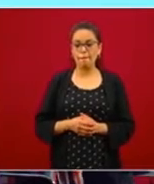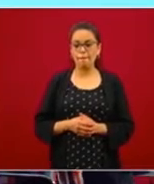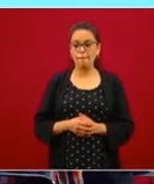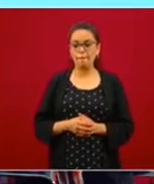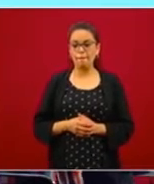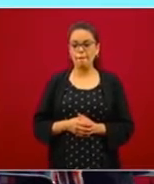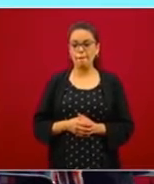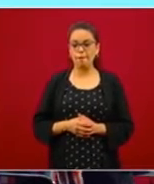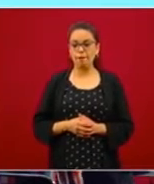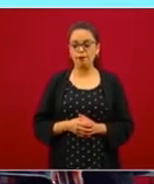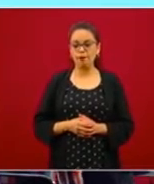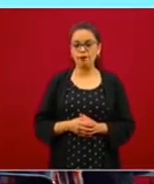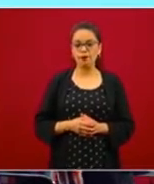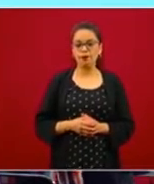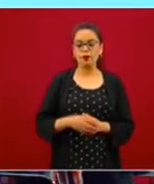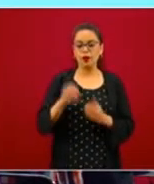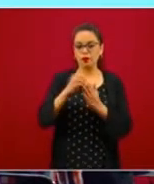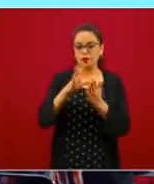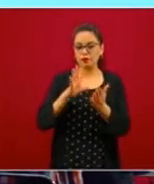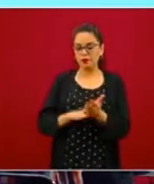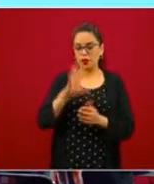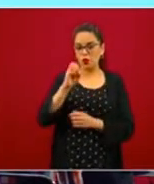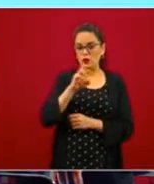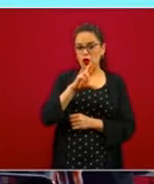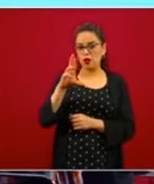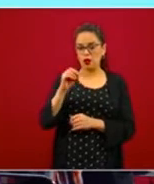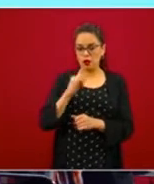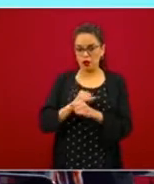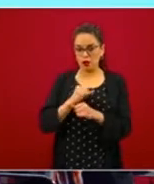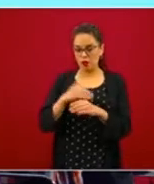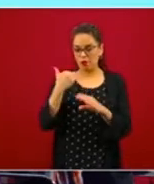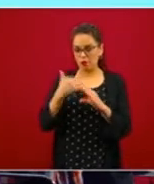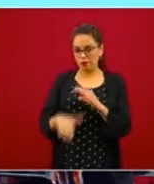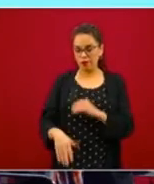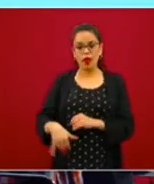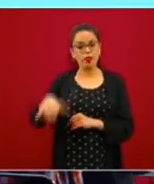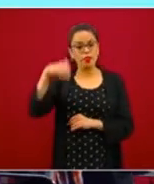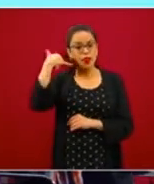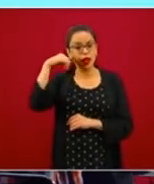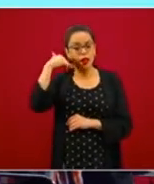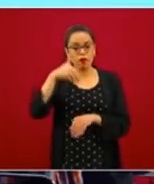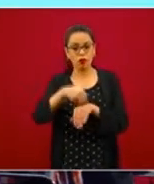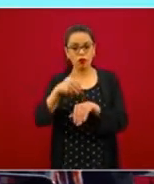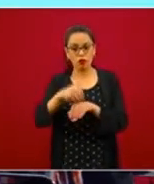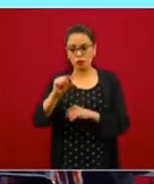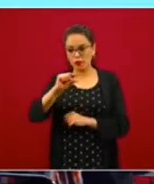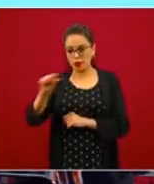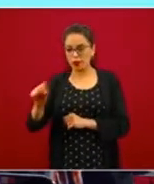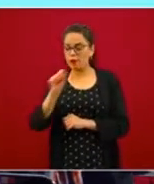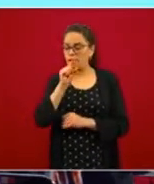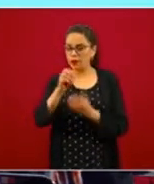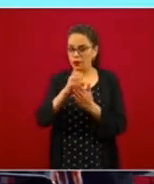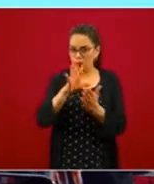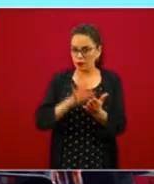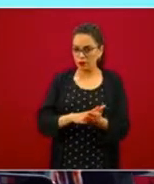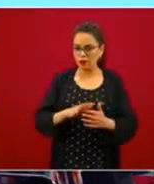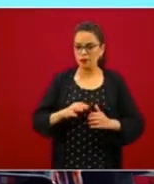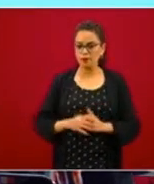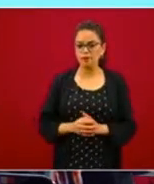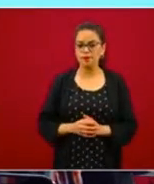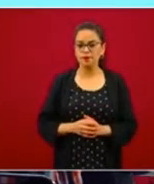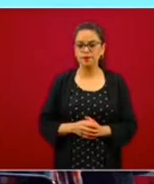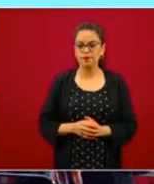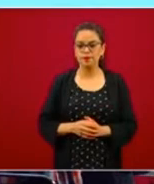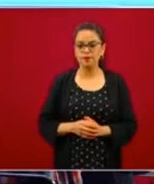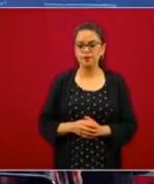un correo an electrónico, email, un a teléfono. phone number. Ahí tienen algunos ya campos llenos para que lo We've